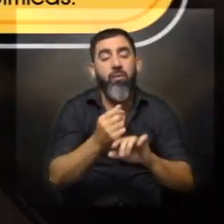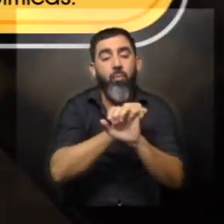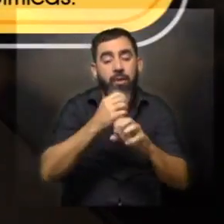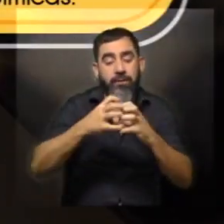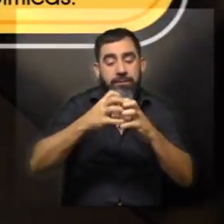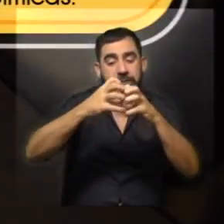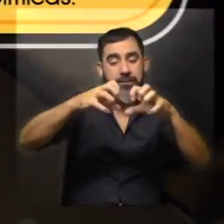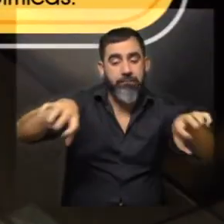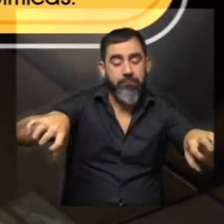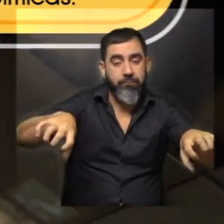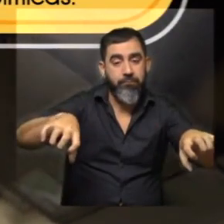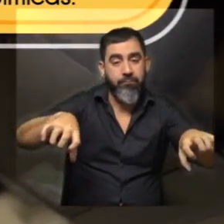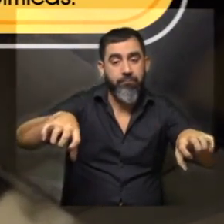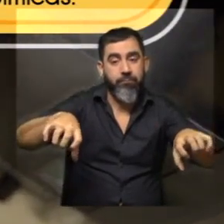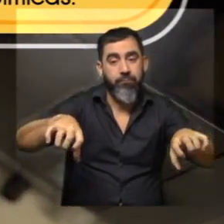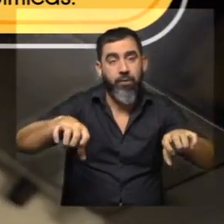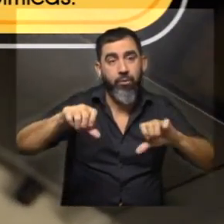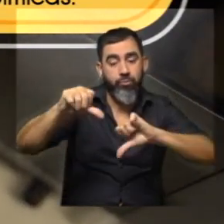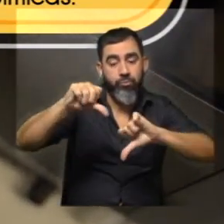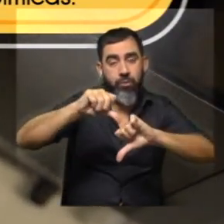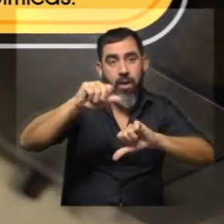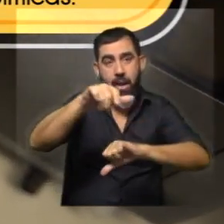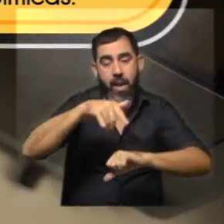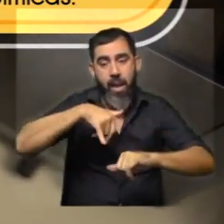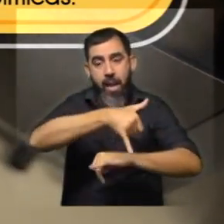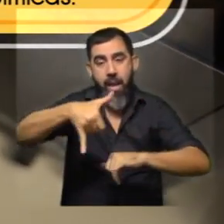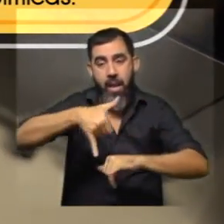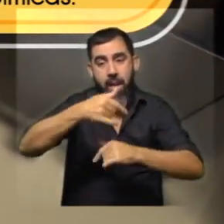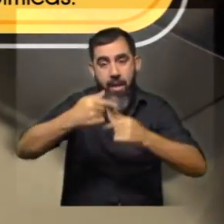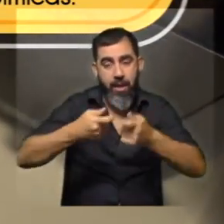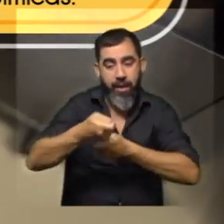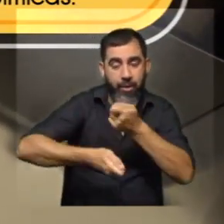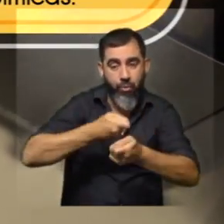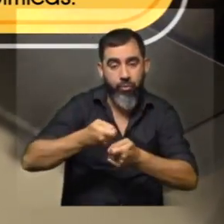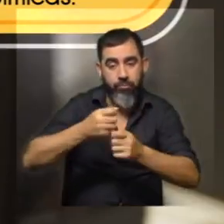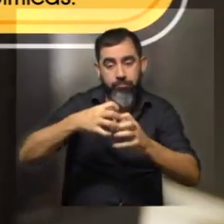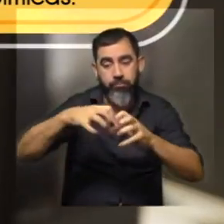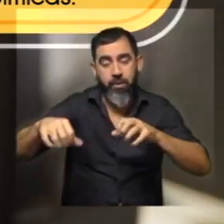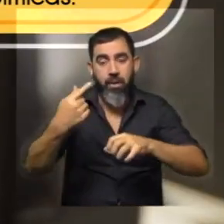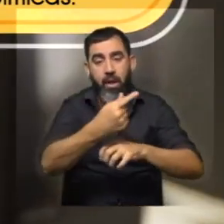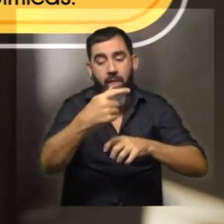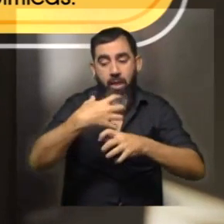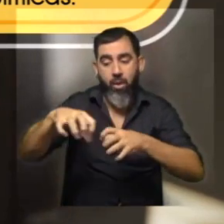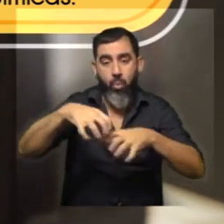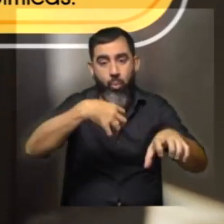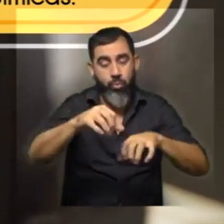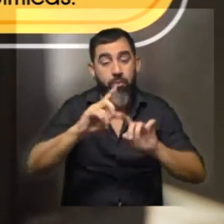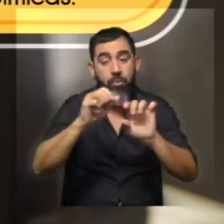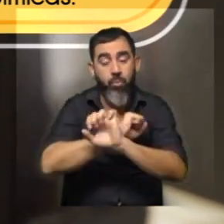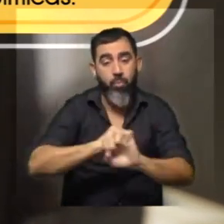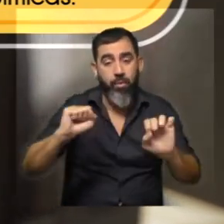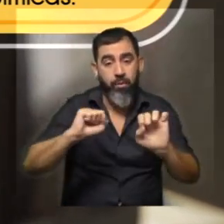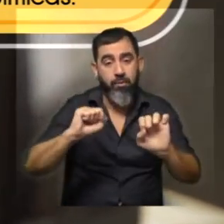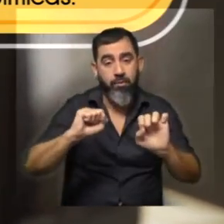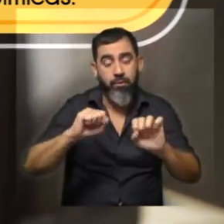separar una solución en sus componentes, separa cada uno de los componentes y además permite